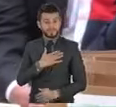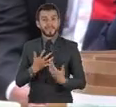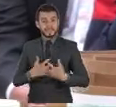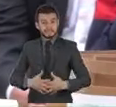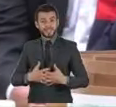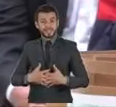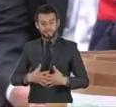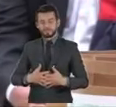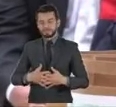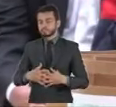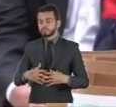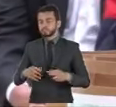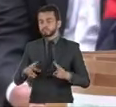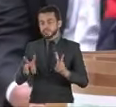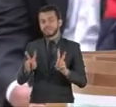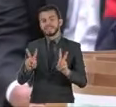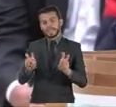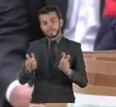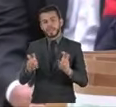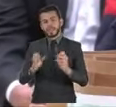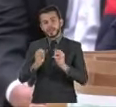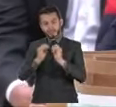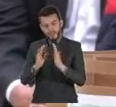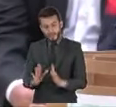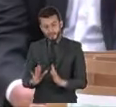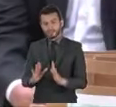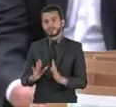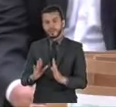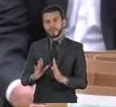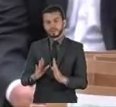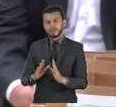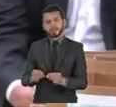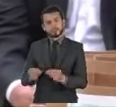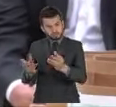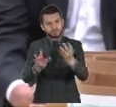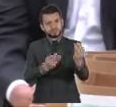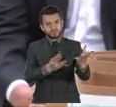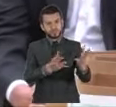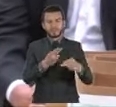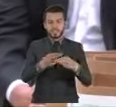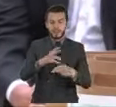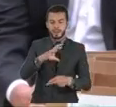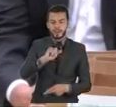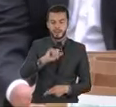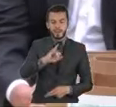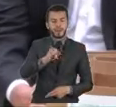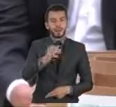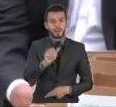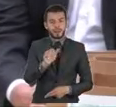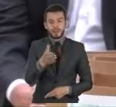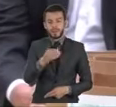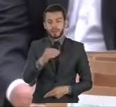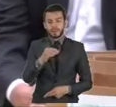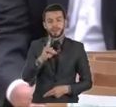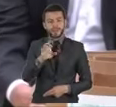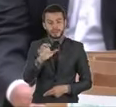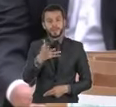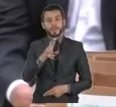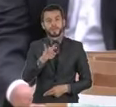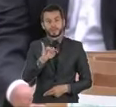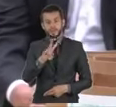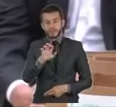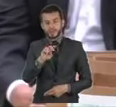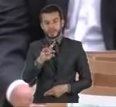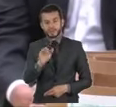y acompaña este propósito y que en los objetivos específicos de su plan terraza, su mejoramiento integral de barrios y su curaduría pública